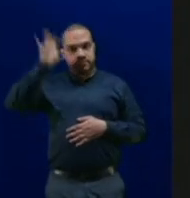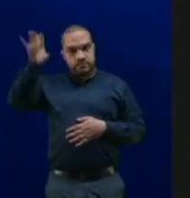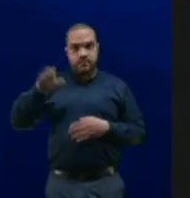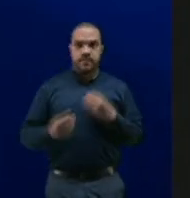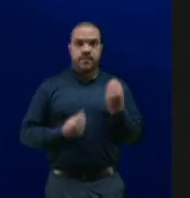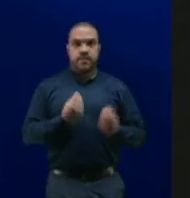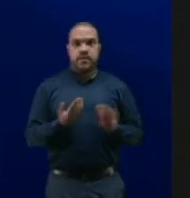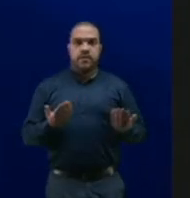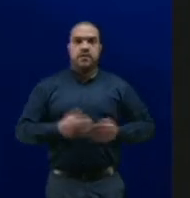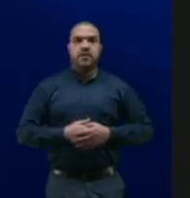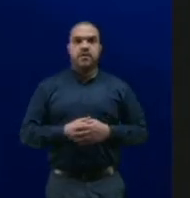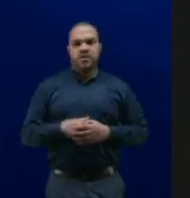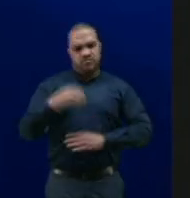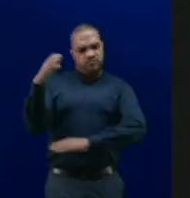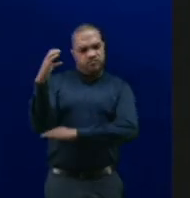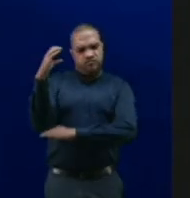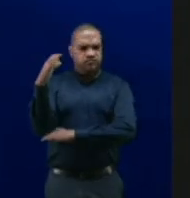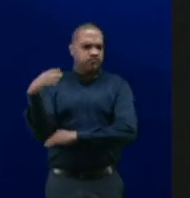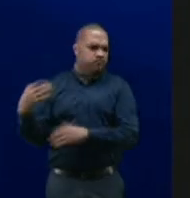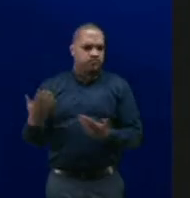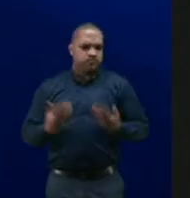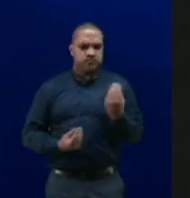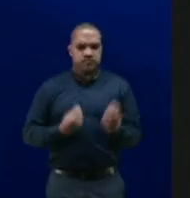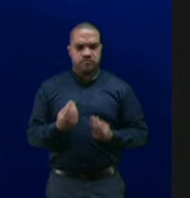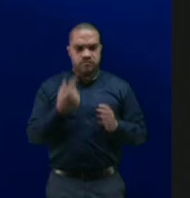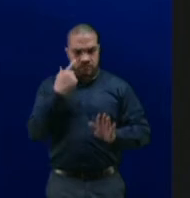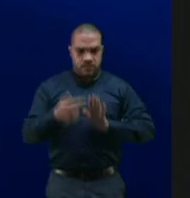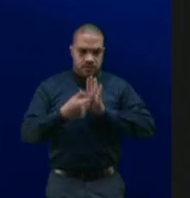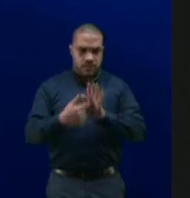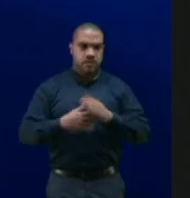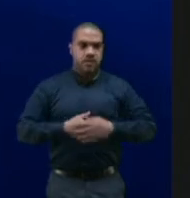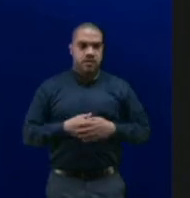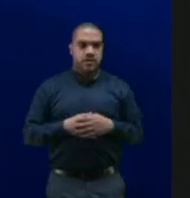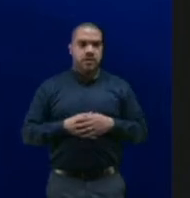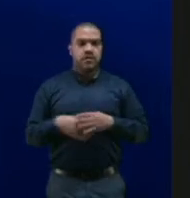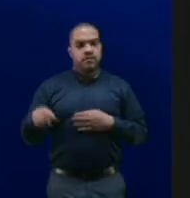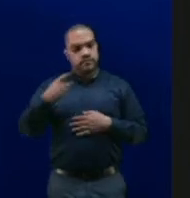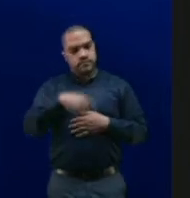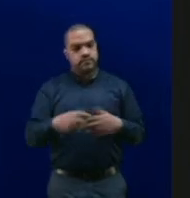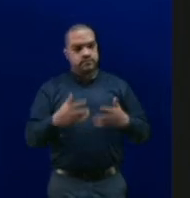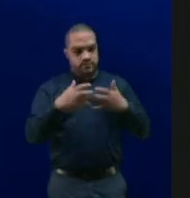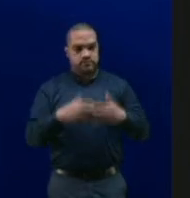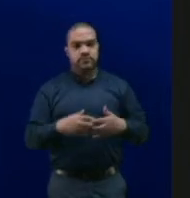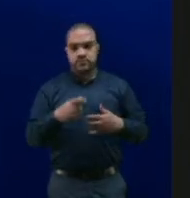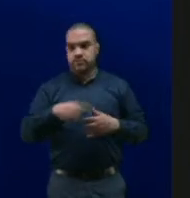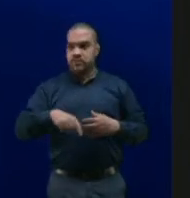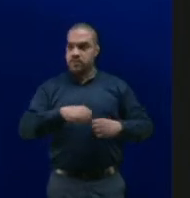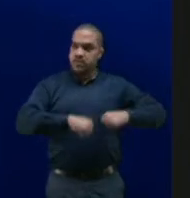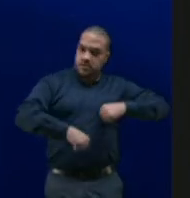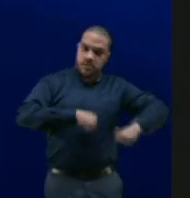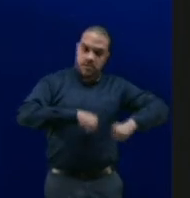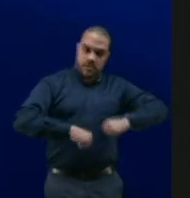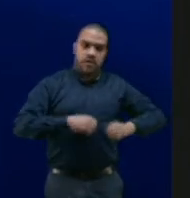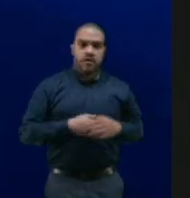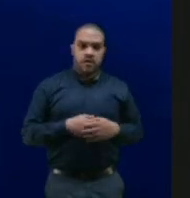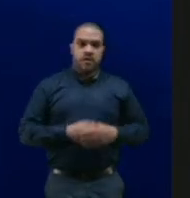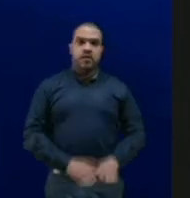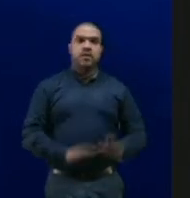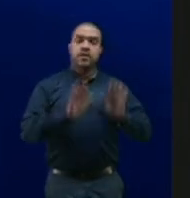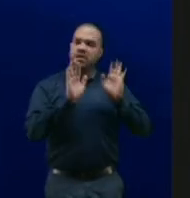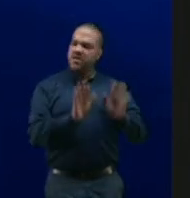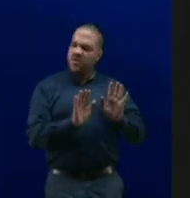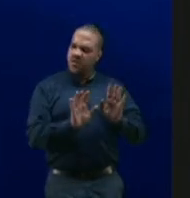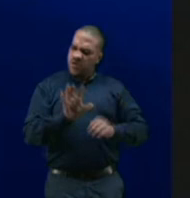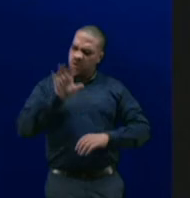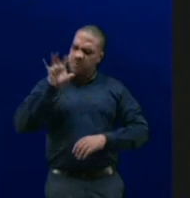¿cómo puede Colombia venir a ser esa nación de emprendimiento? ¿Qué necesita Colombia para ser una nación de